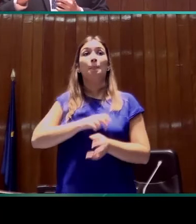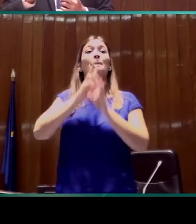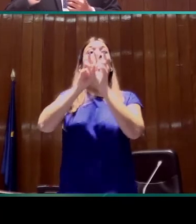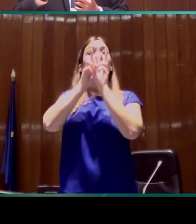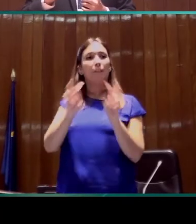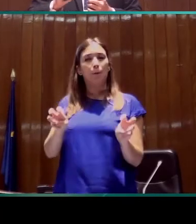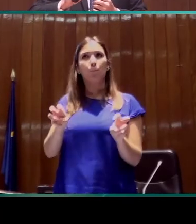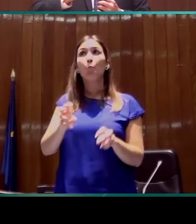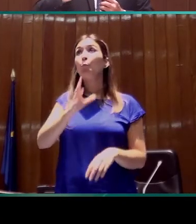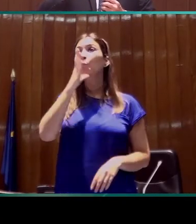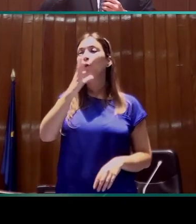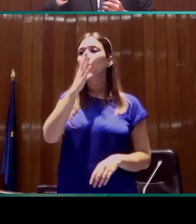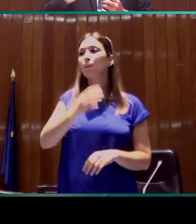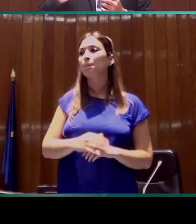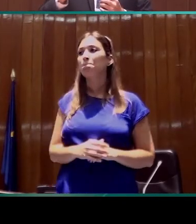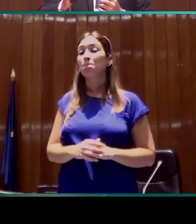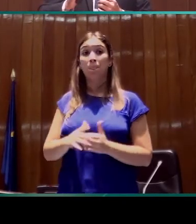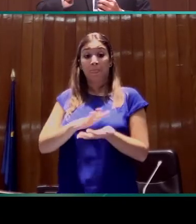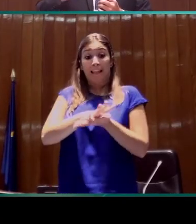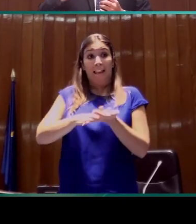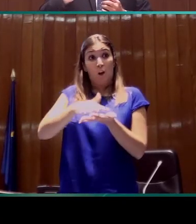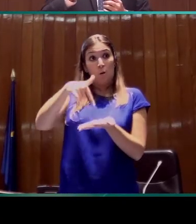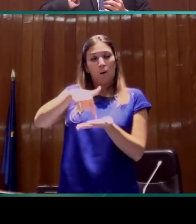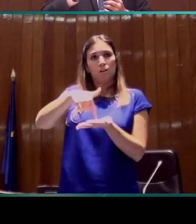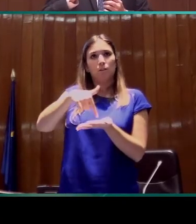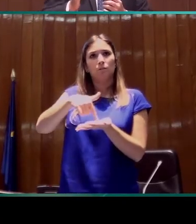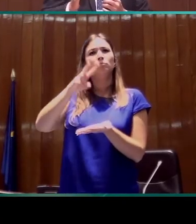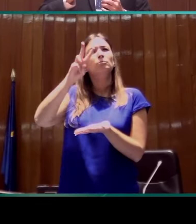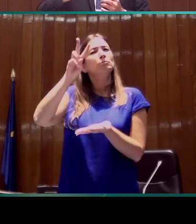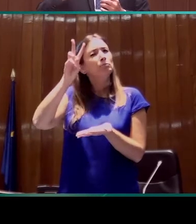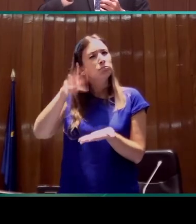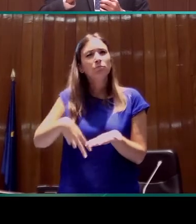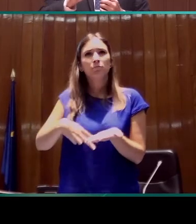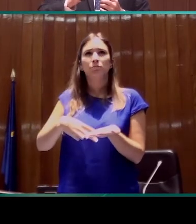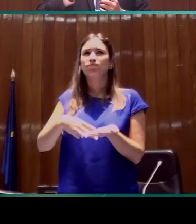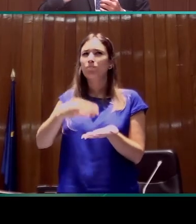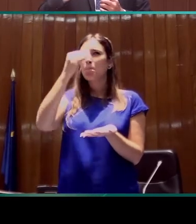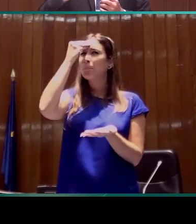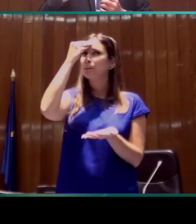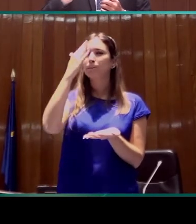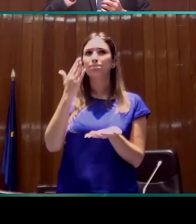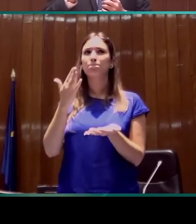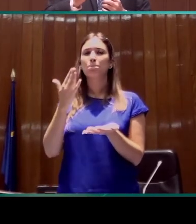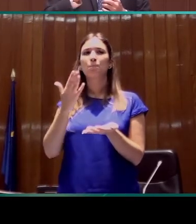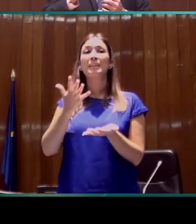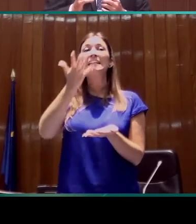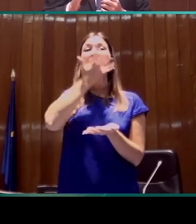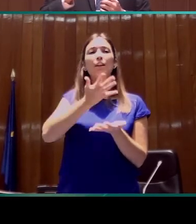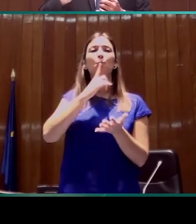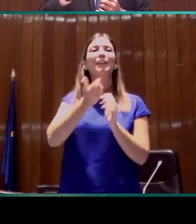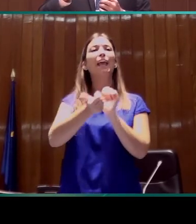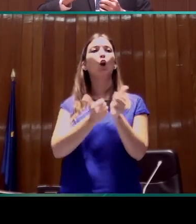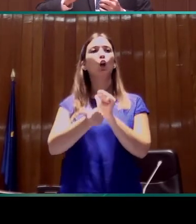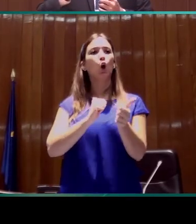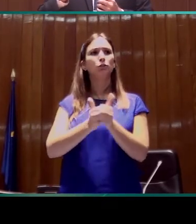principio, sobre todo debido a que la lengua de signos tiene probablemente más signos